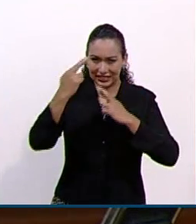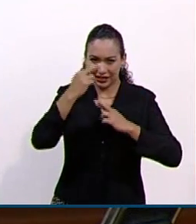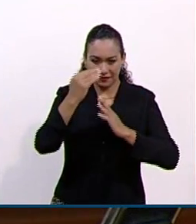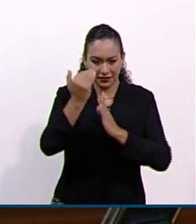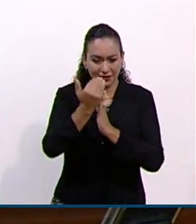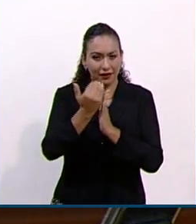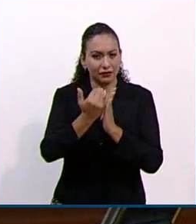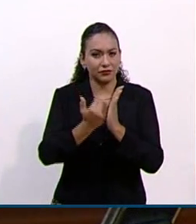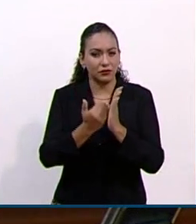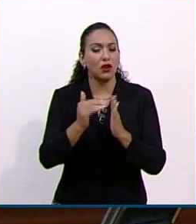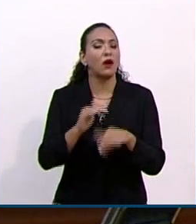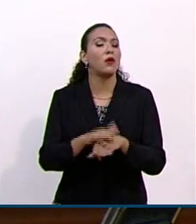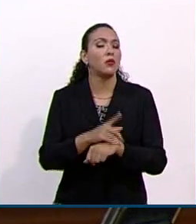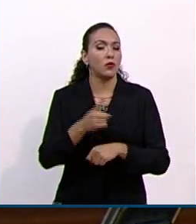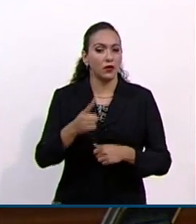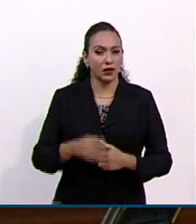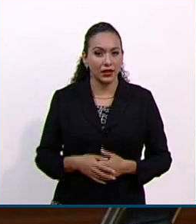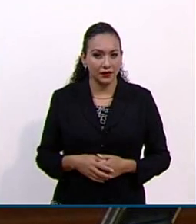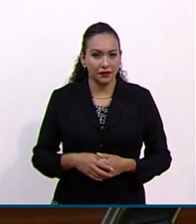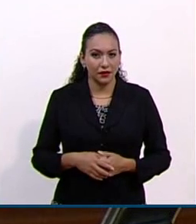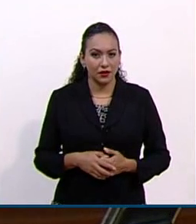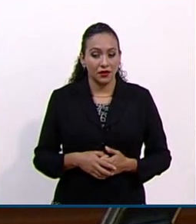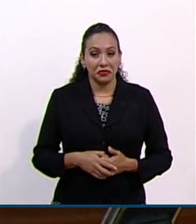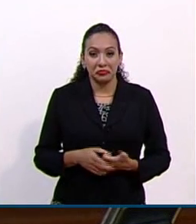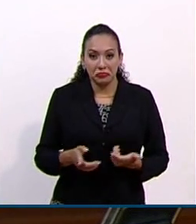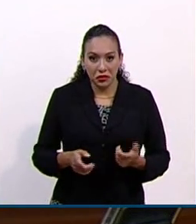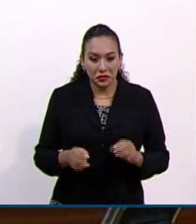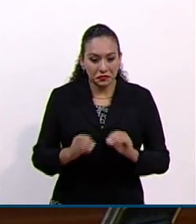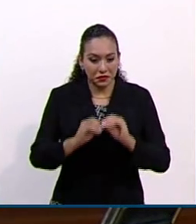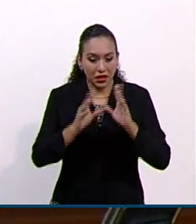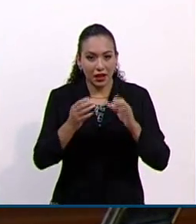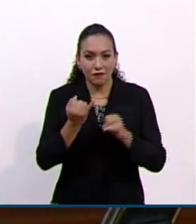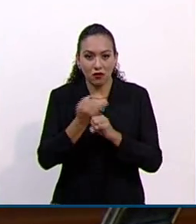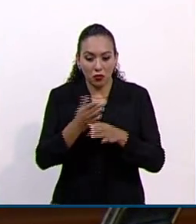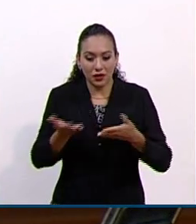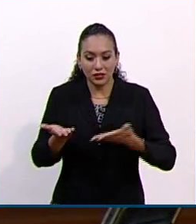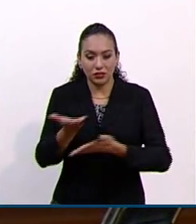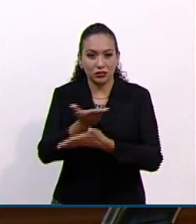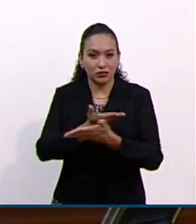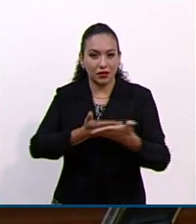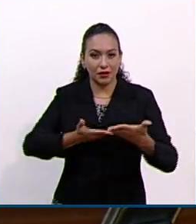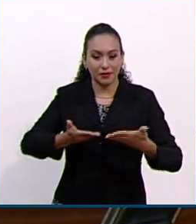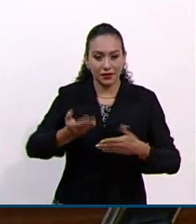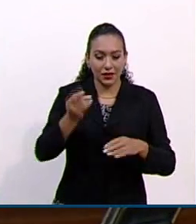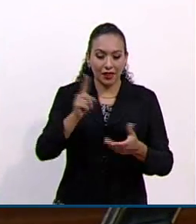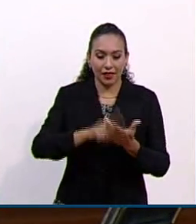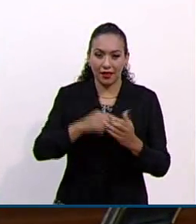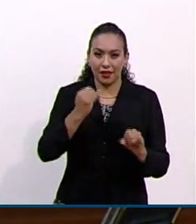inconstitucional, porque no prevé un parámetro objetivo para que los proveedores de servicios en línea